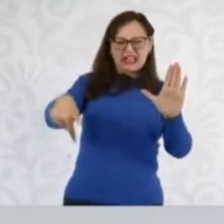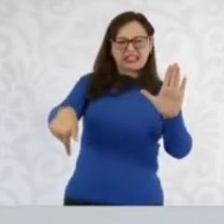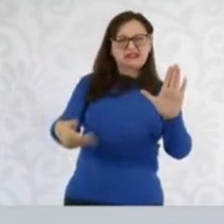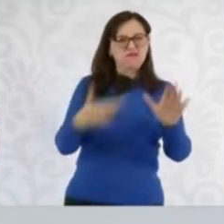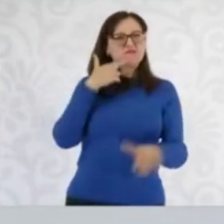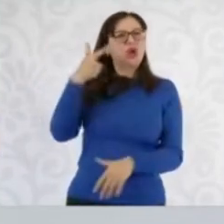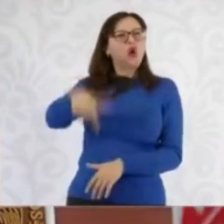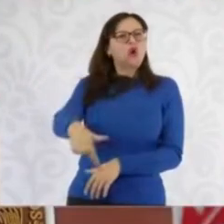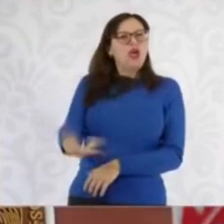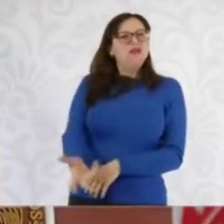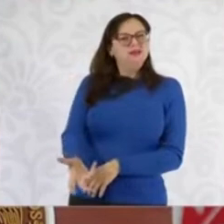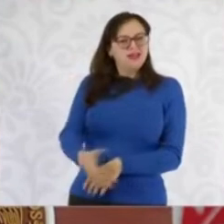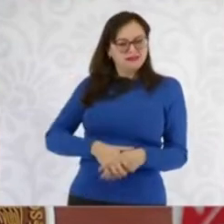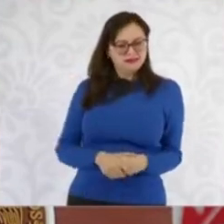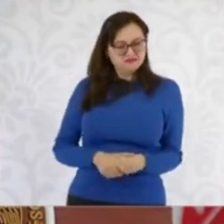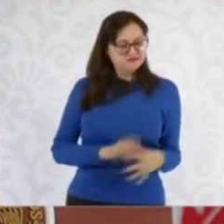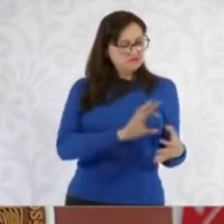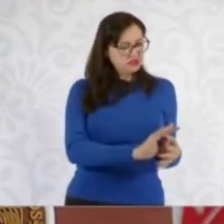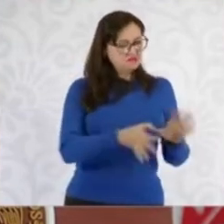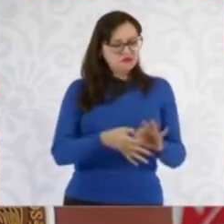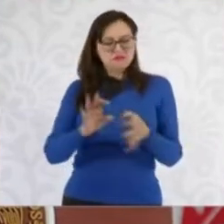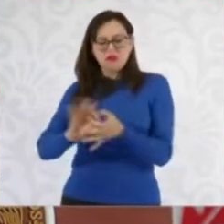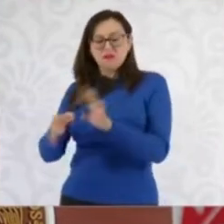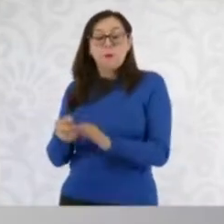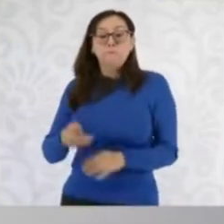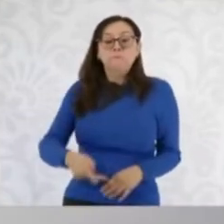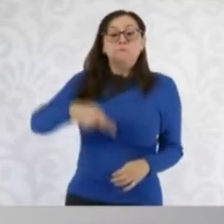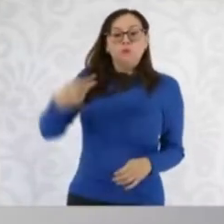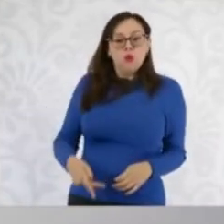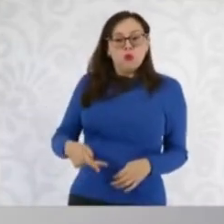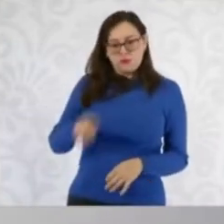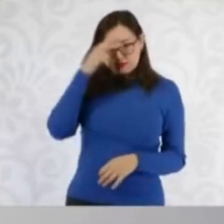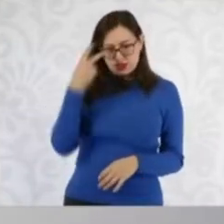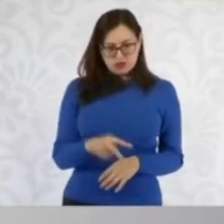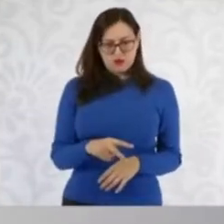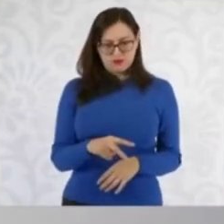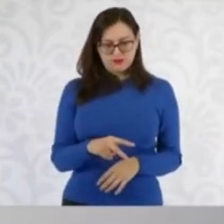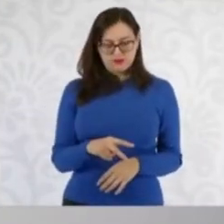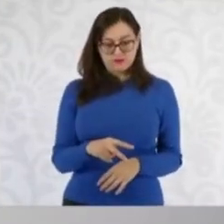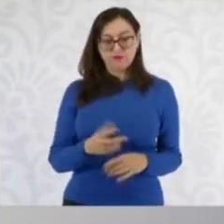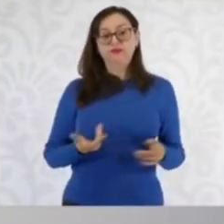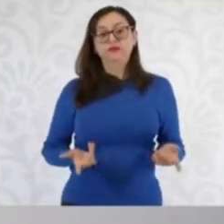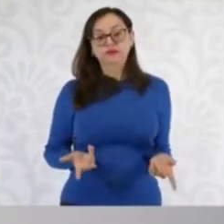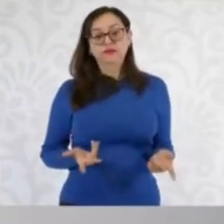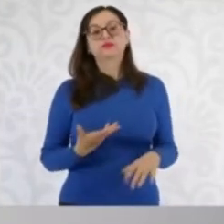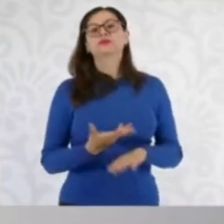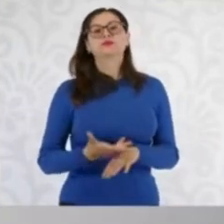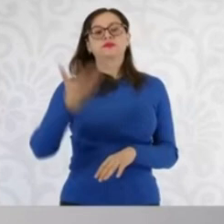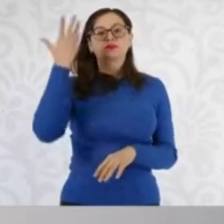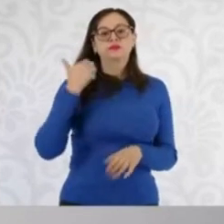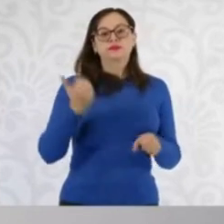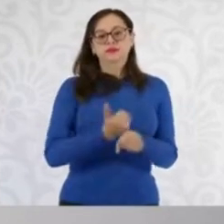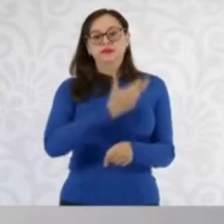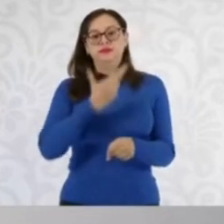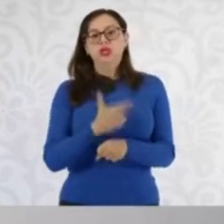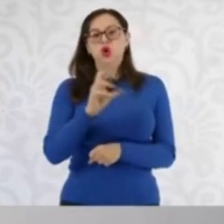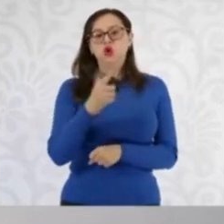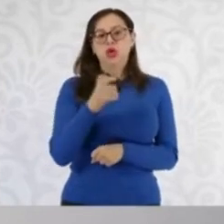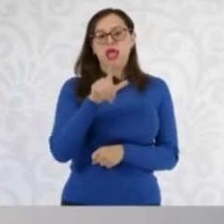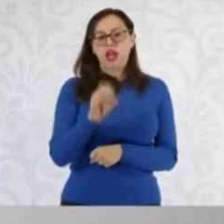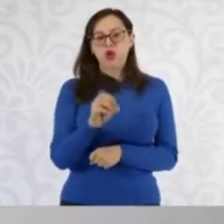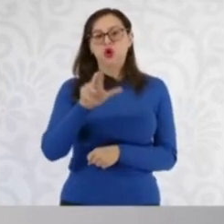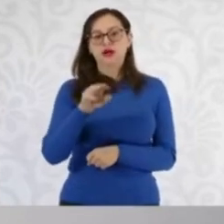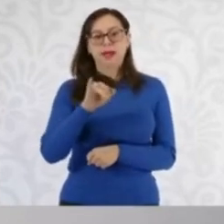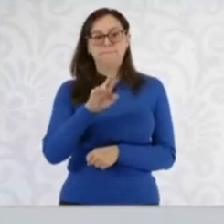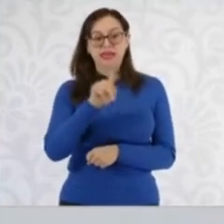sectores industriales particularmente en nuestro país. En su momento el secretario Rogelio Ramírez de la O planteó que